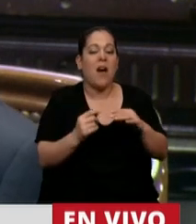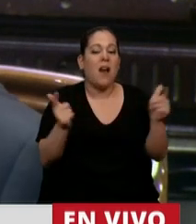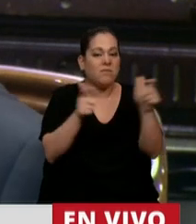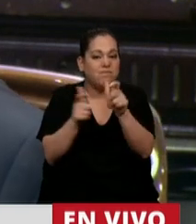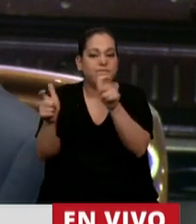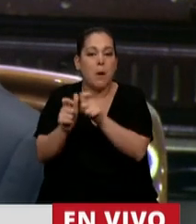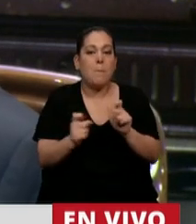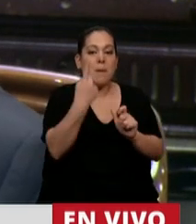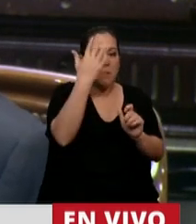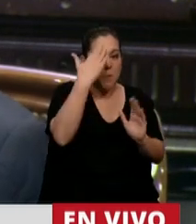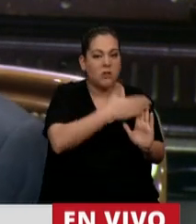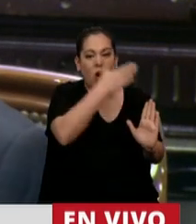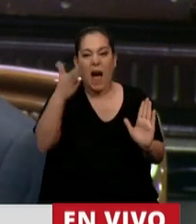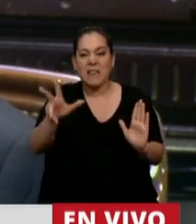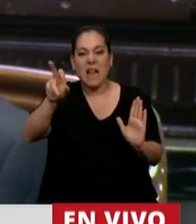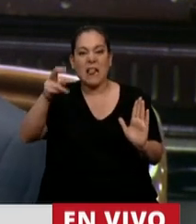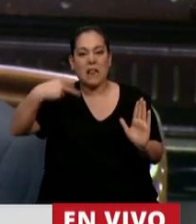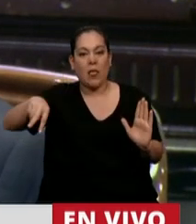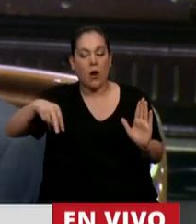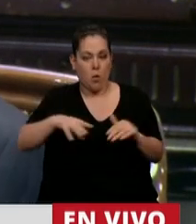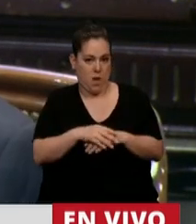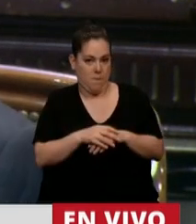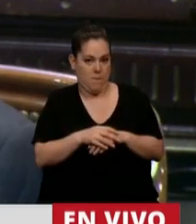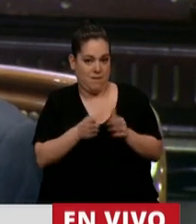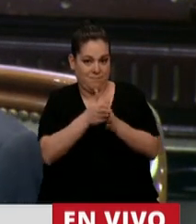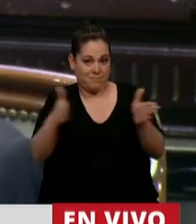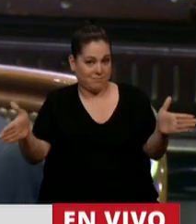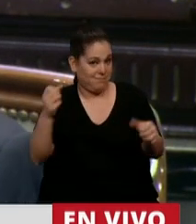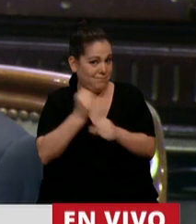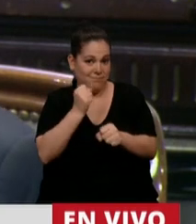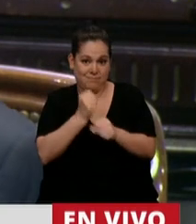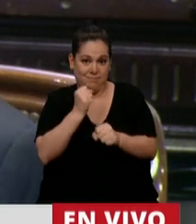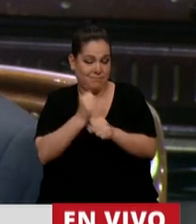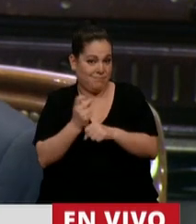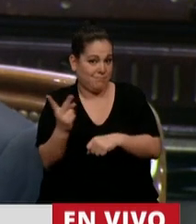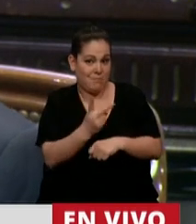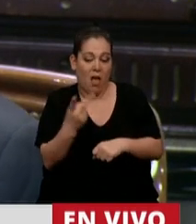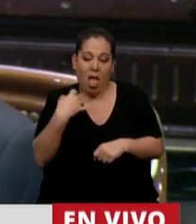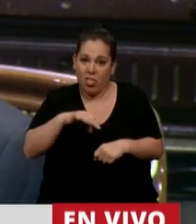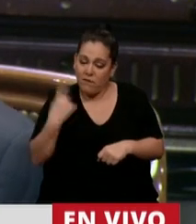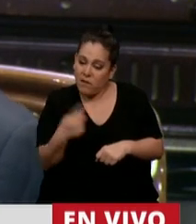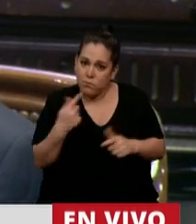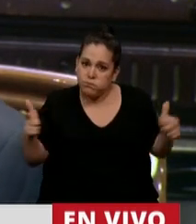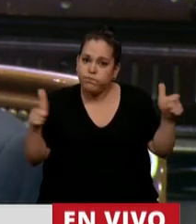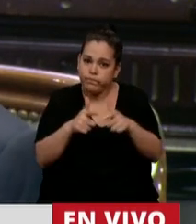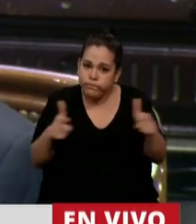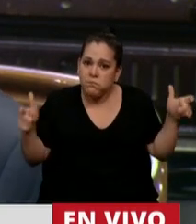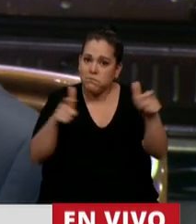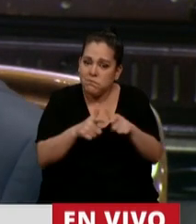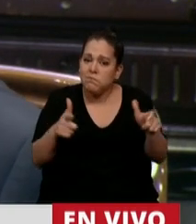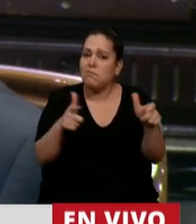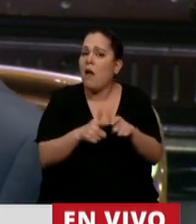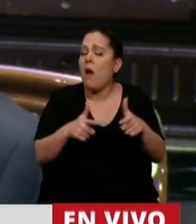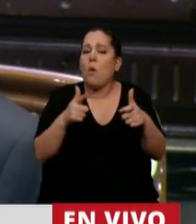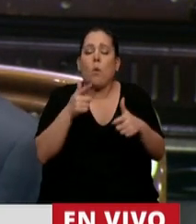30 de noviembre de cada año. Se reúnen. El sentido es que estemos reunidos y cualquier excepción, por atendible que